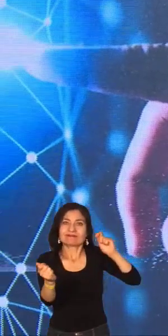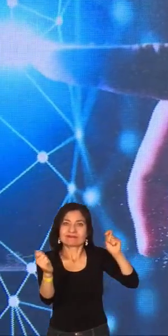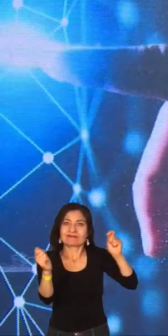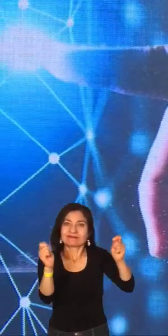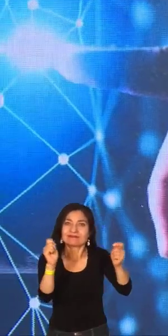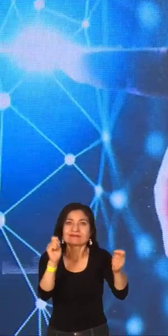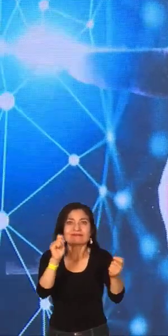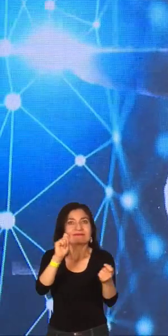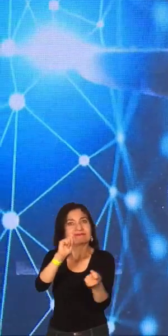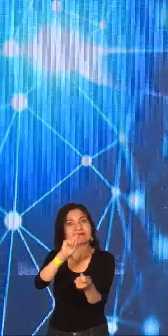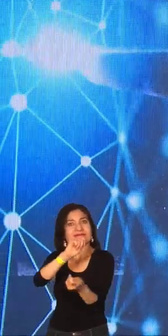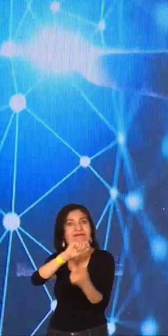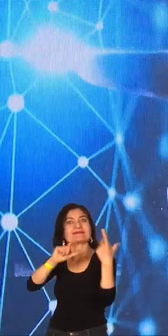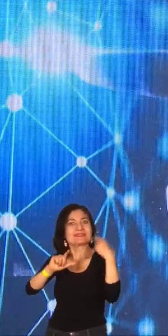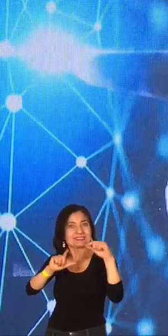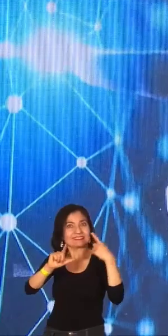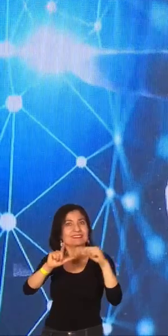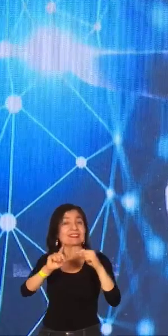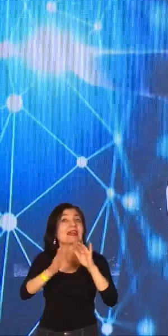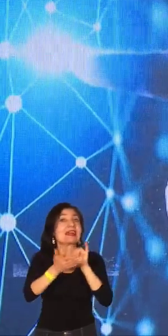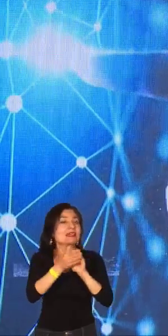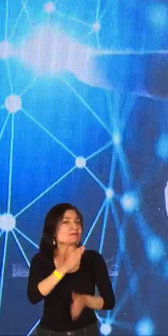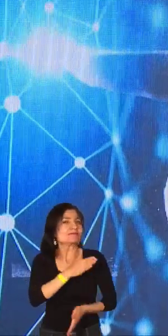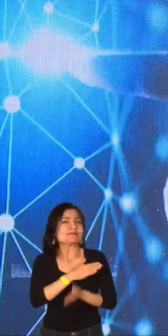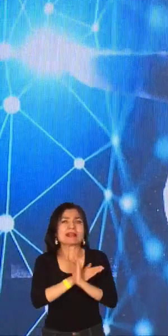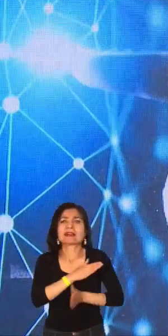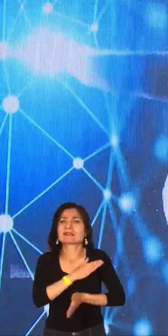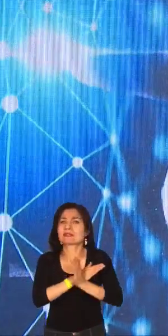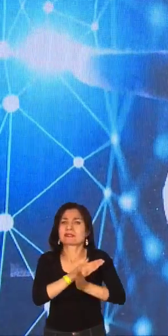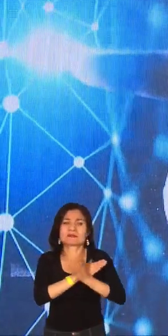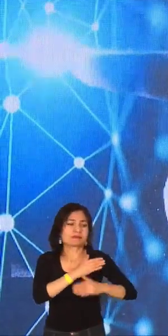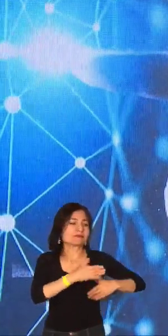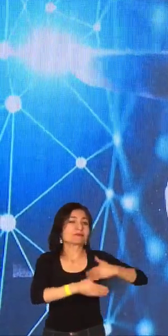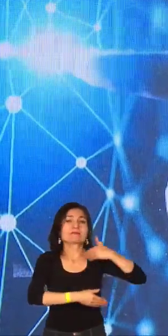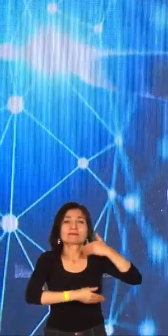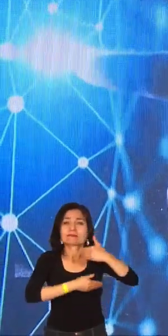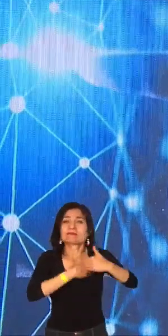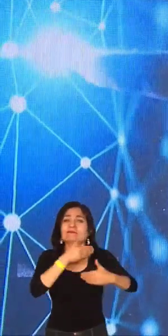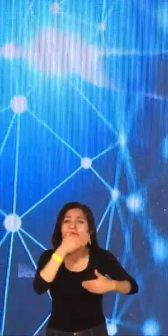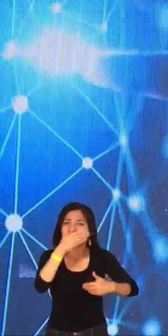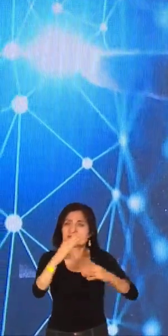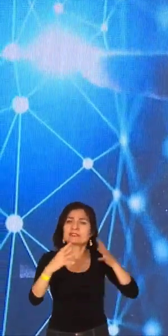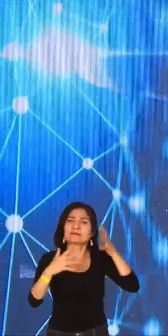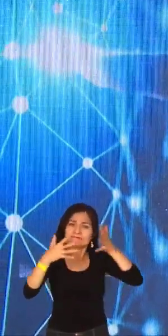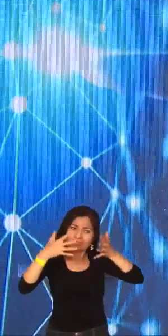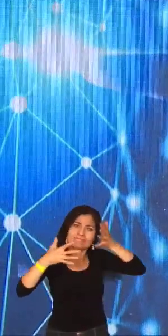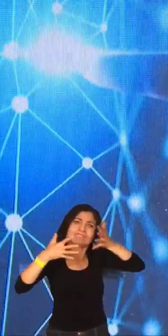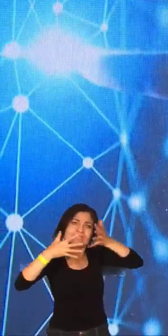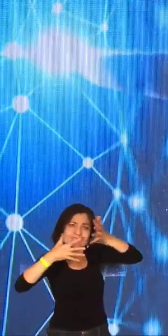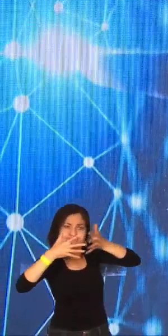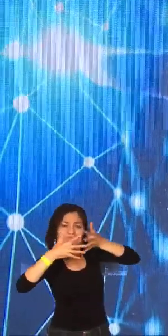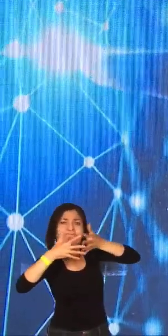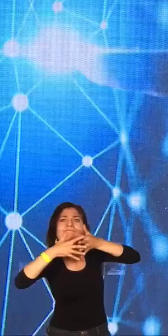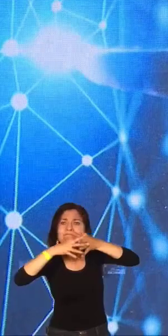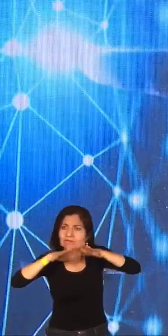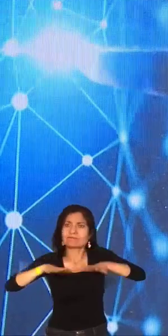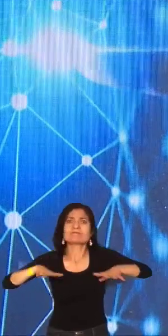diciendo es que vamos a tener un proceso que es continuo, nos vamos a adaptar continuamente a un entorno que